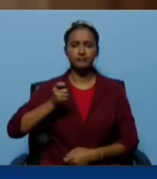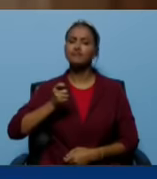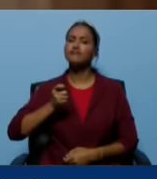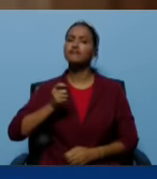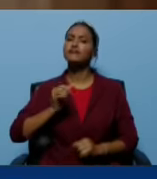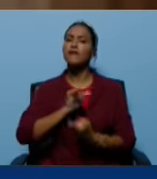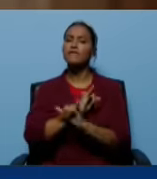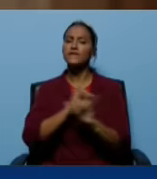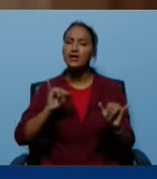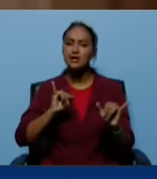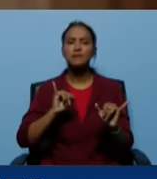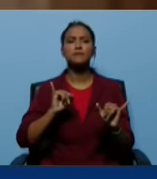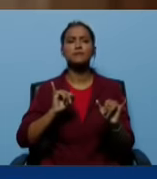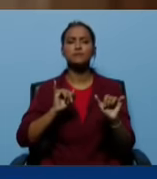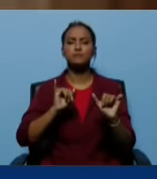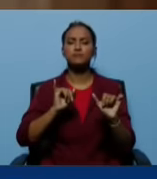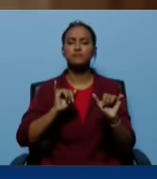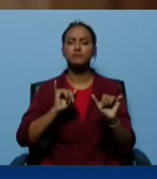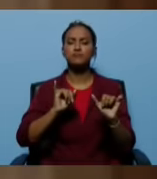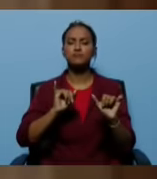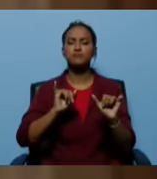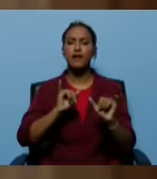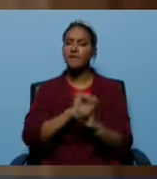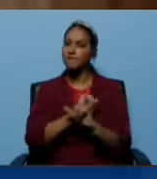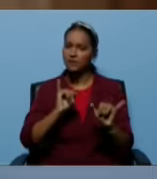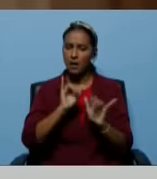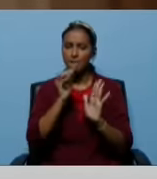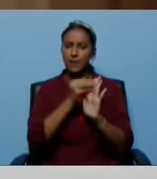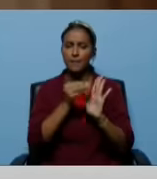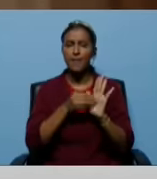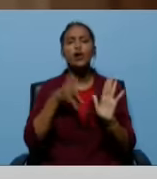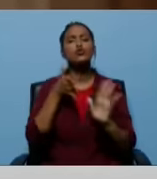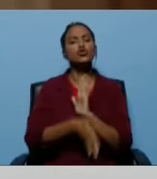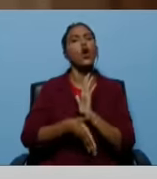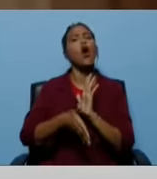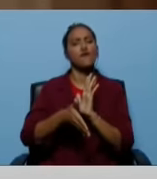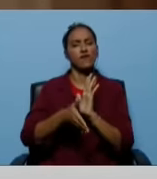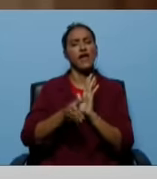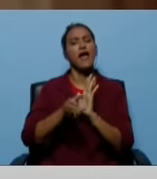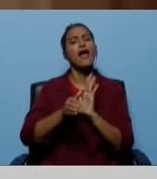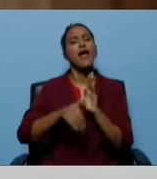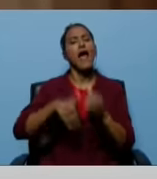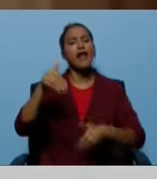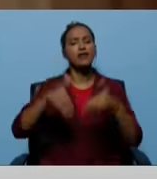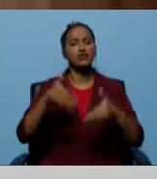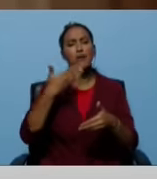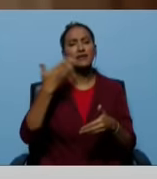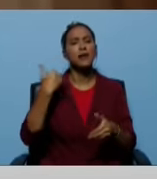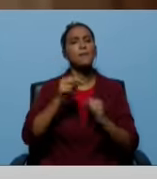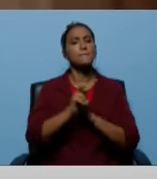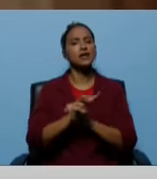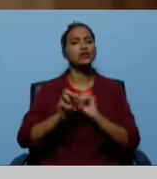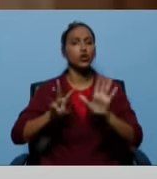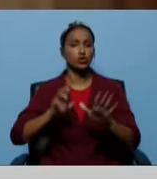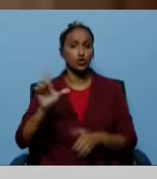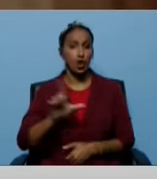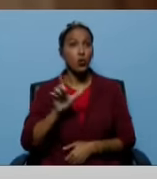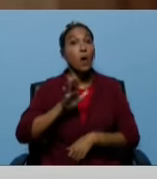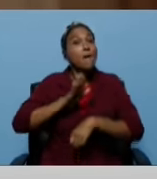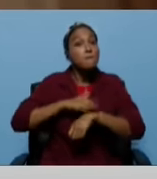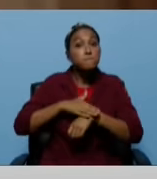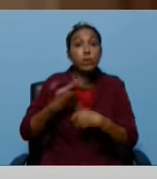capítulo del proceso electoral venezolano del 28 de julio. Y lo decimos porque hemos visto que a nivel